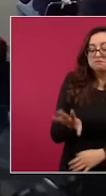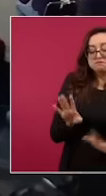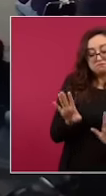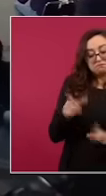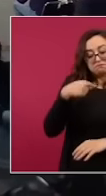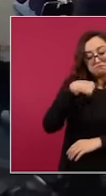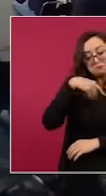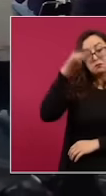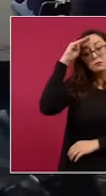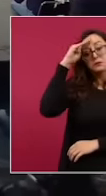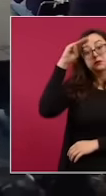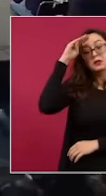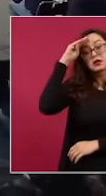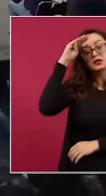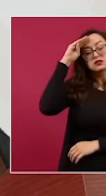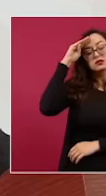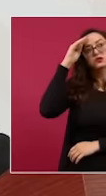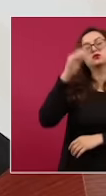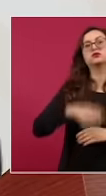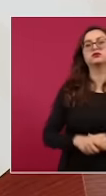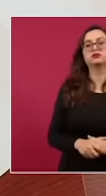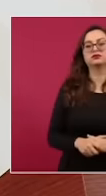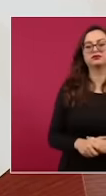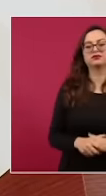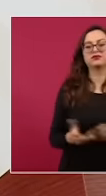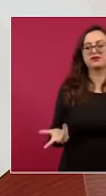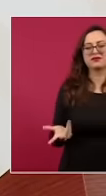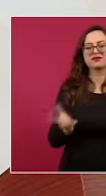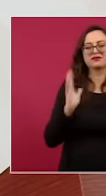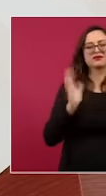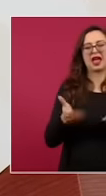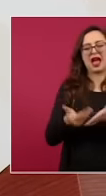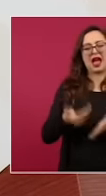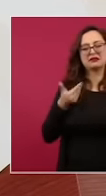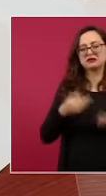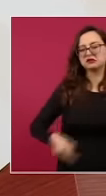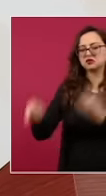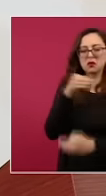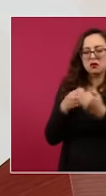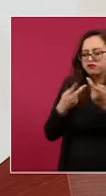imagino es que ya tenían todo para destituirlo.